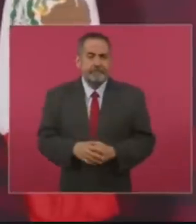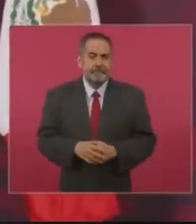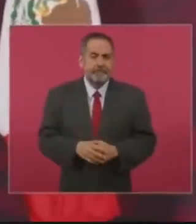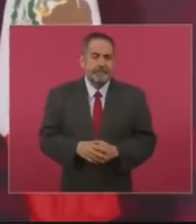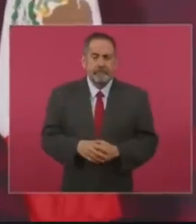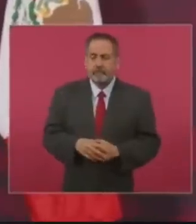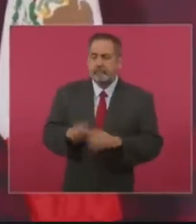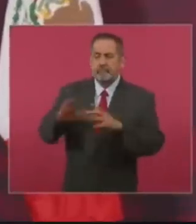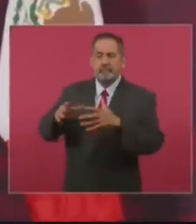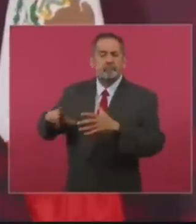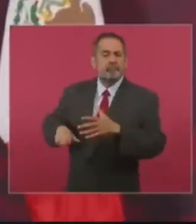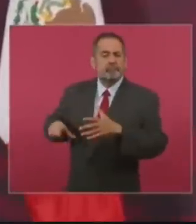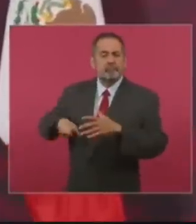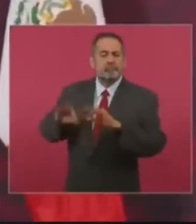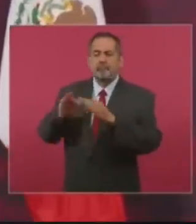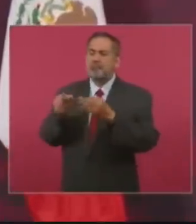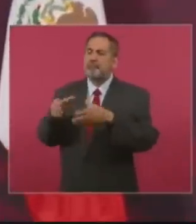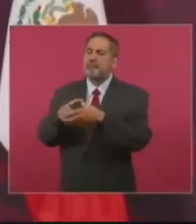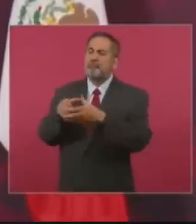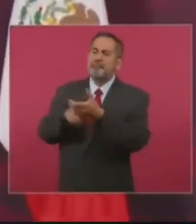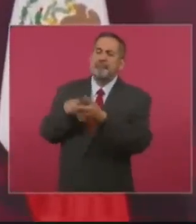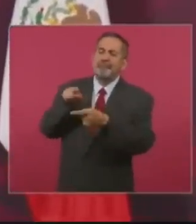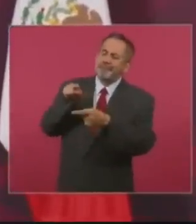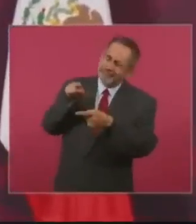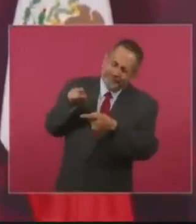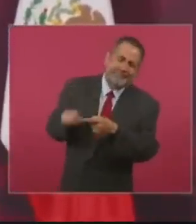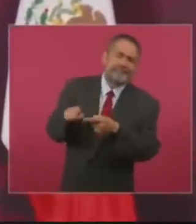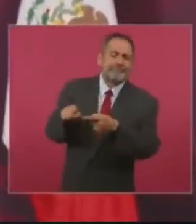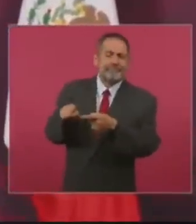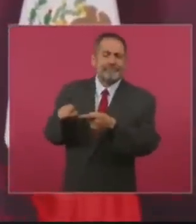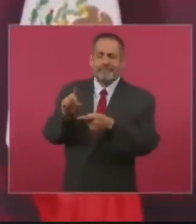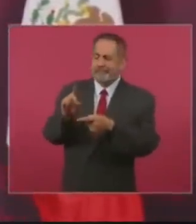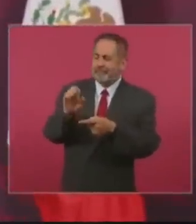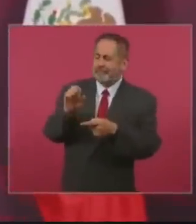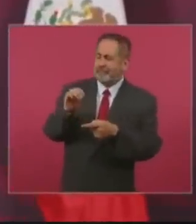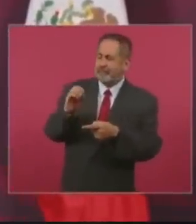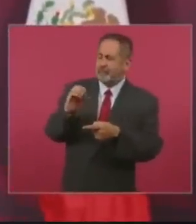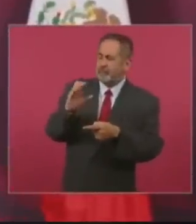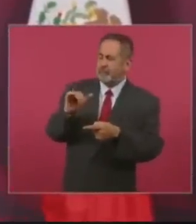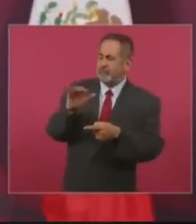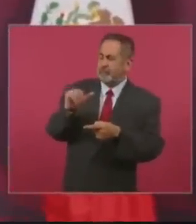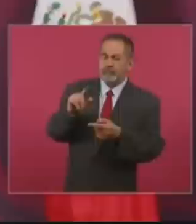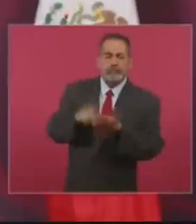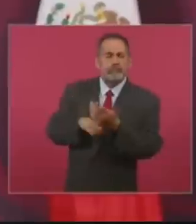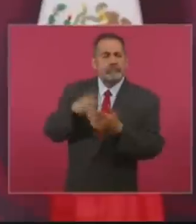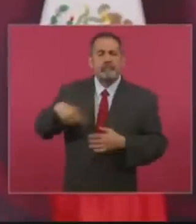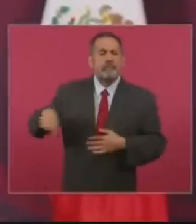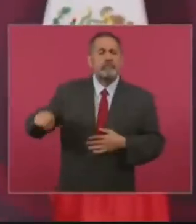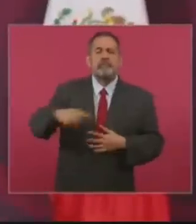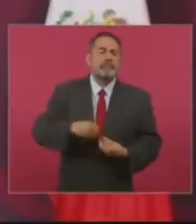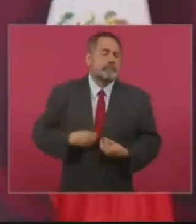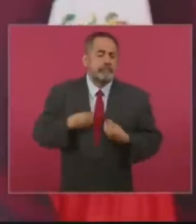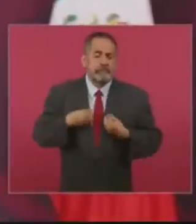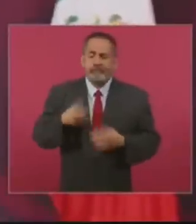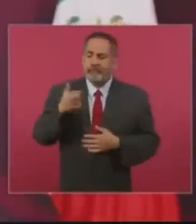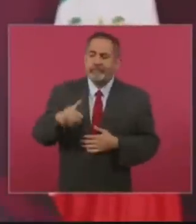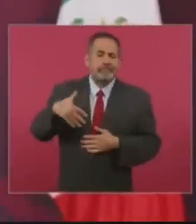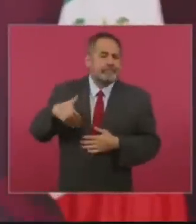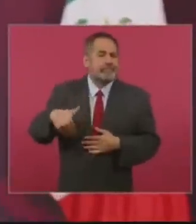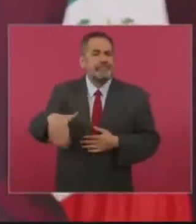como forma de gobierno sino como forma de vida